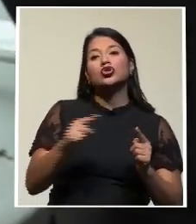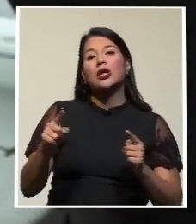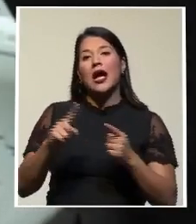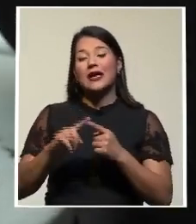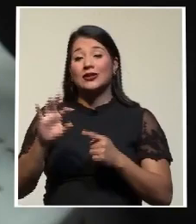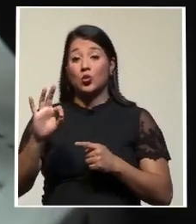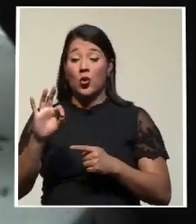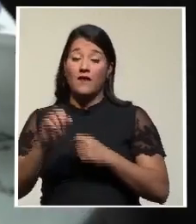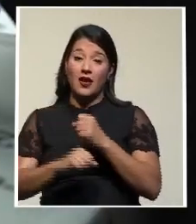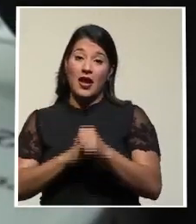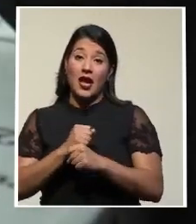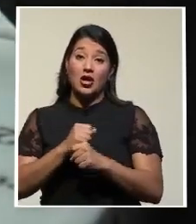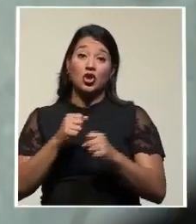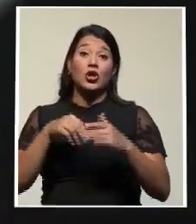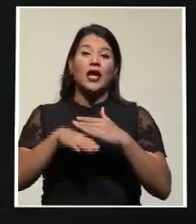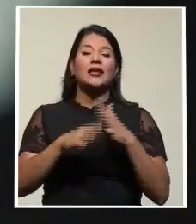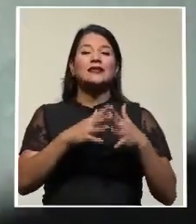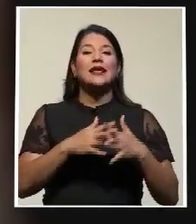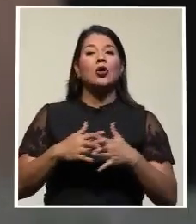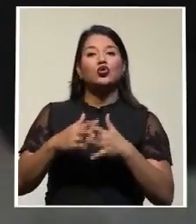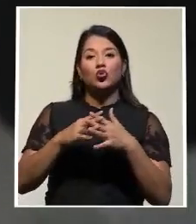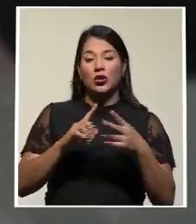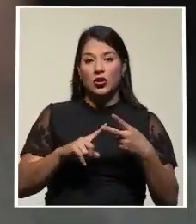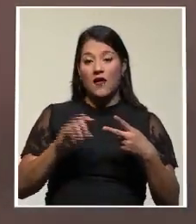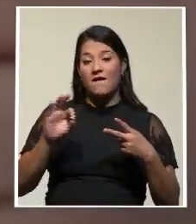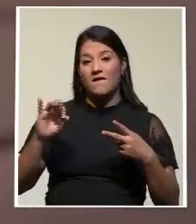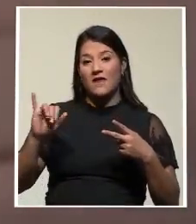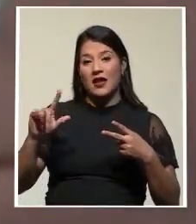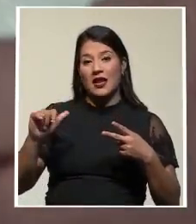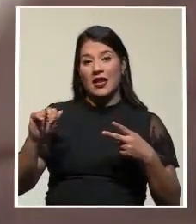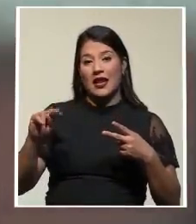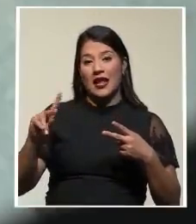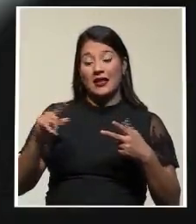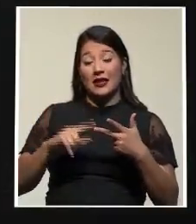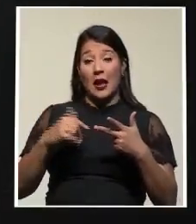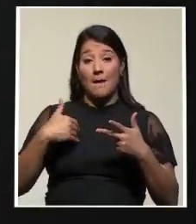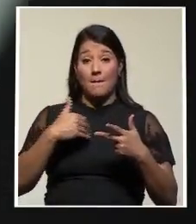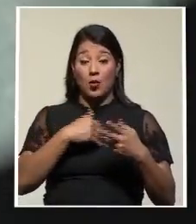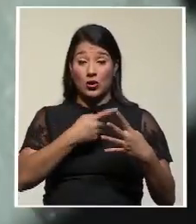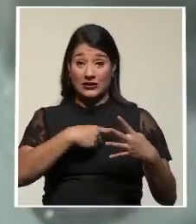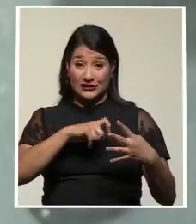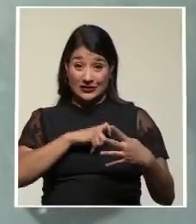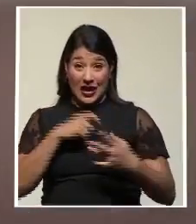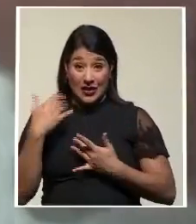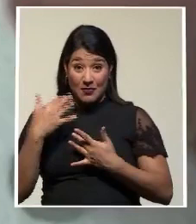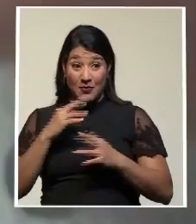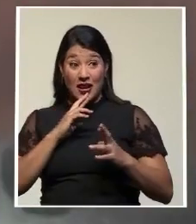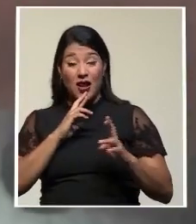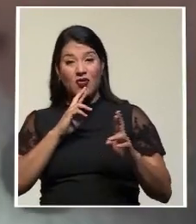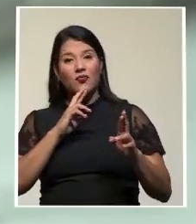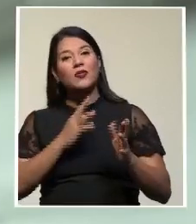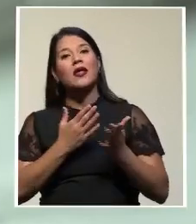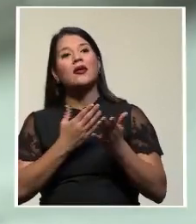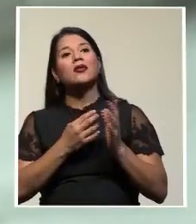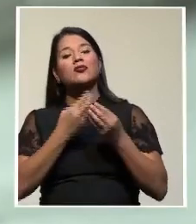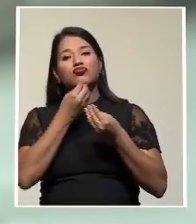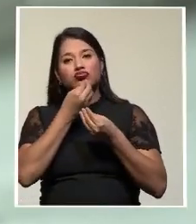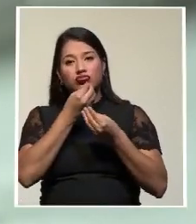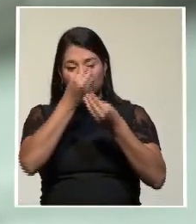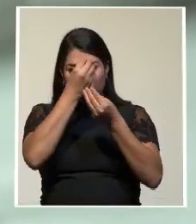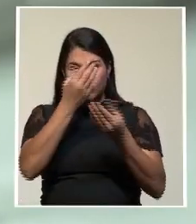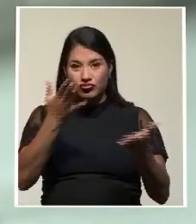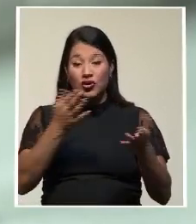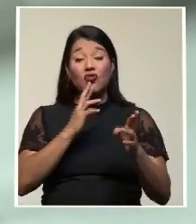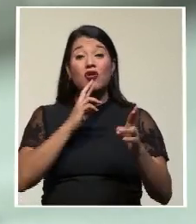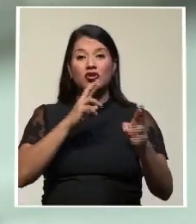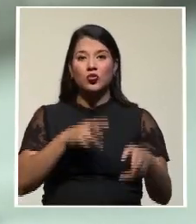Finlandia, Polonia y España. Las dos empresas esperan publicar en el cuarto trimestre los resultados de la franja entre 2 y 5 años